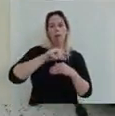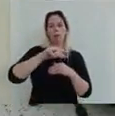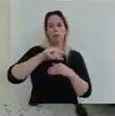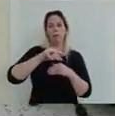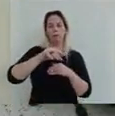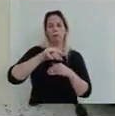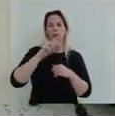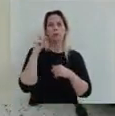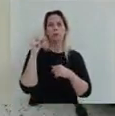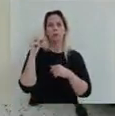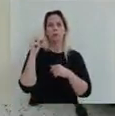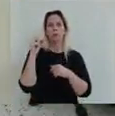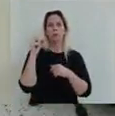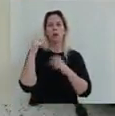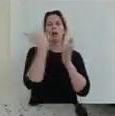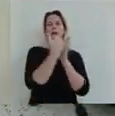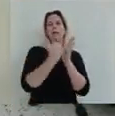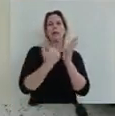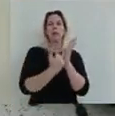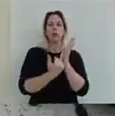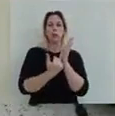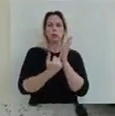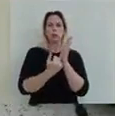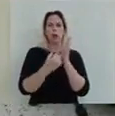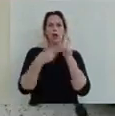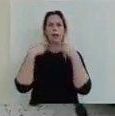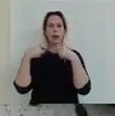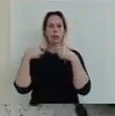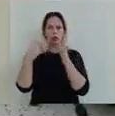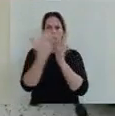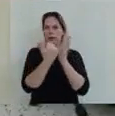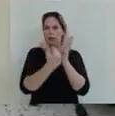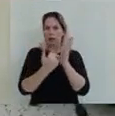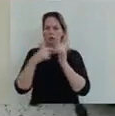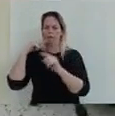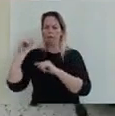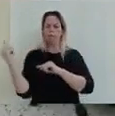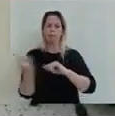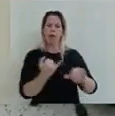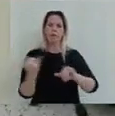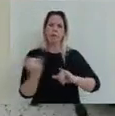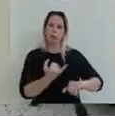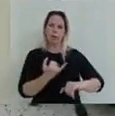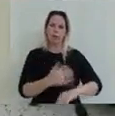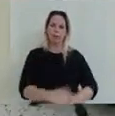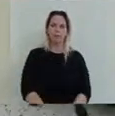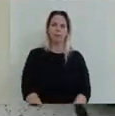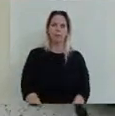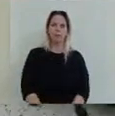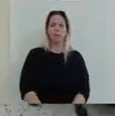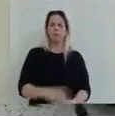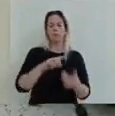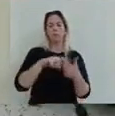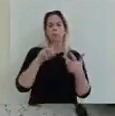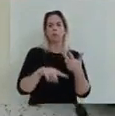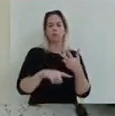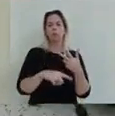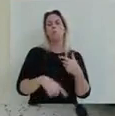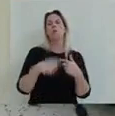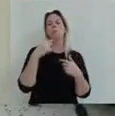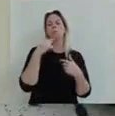Deliberante detalle de los gastos efectuados con la partida ya recibida de los fondos antes mencionados. Artículo 2, comuníquese,